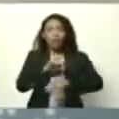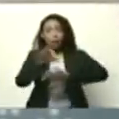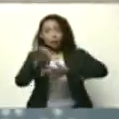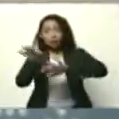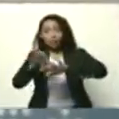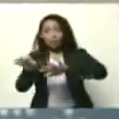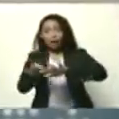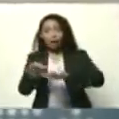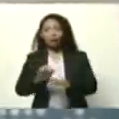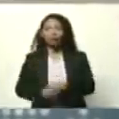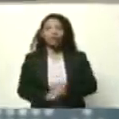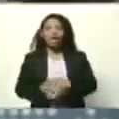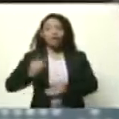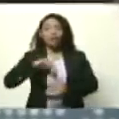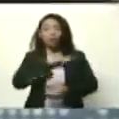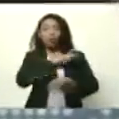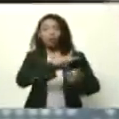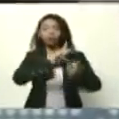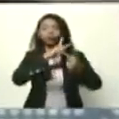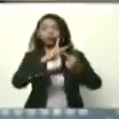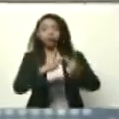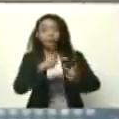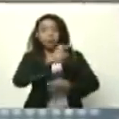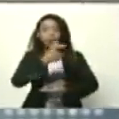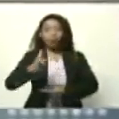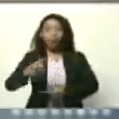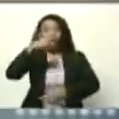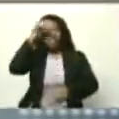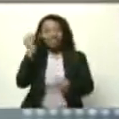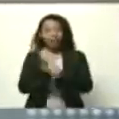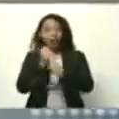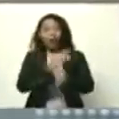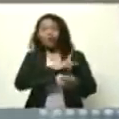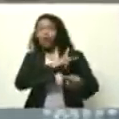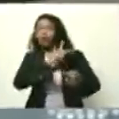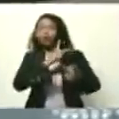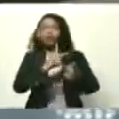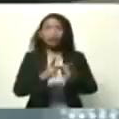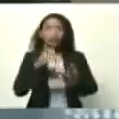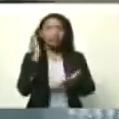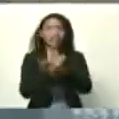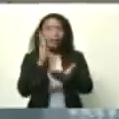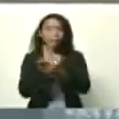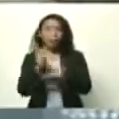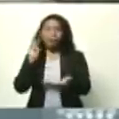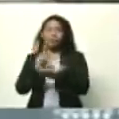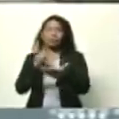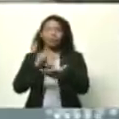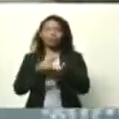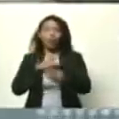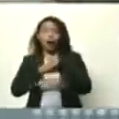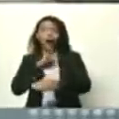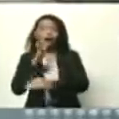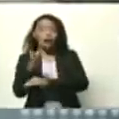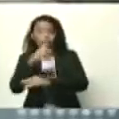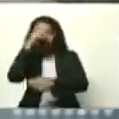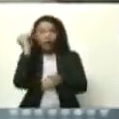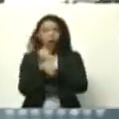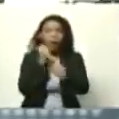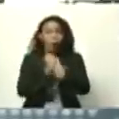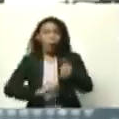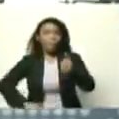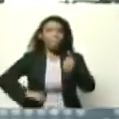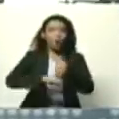municipales, de nuestros voluntarios, un trabajo de voluntarios que está allí siempre presente, apoyando la labor de